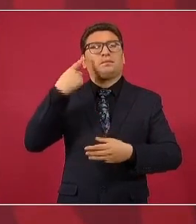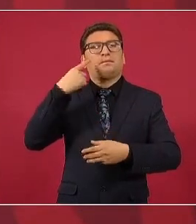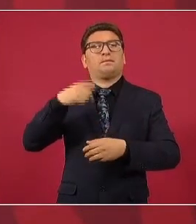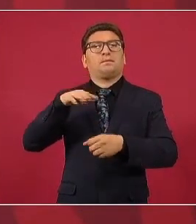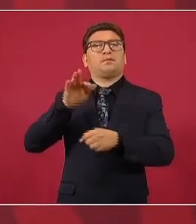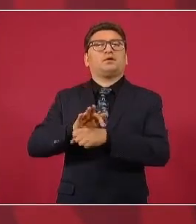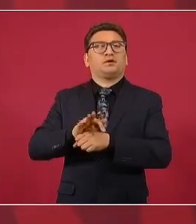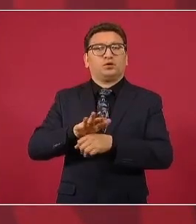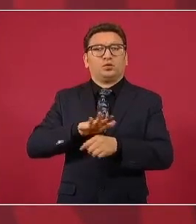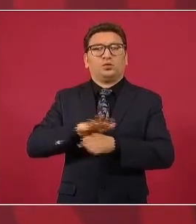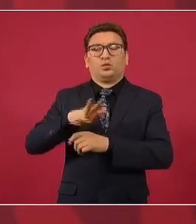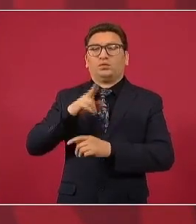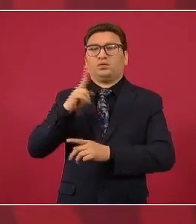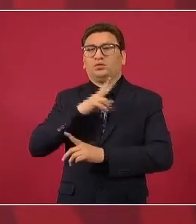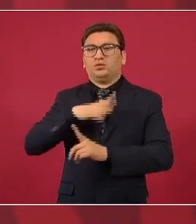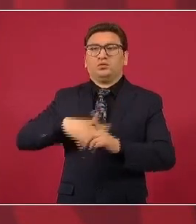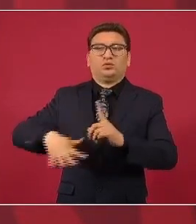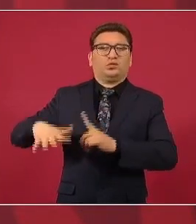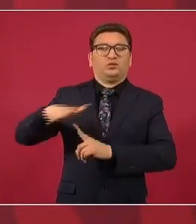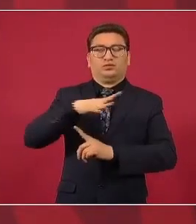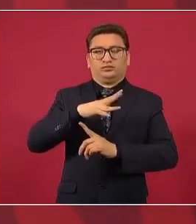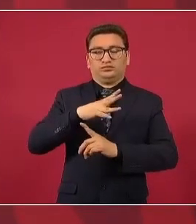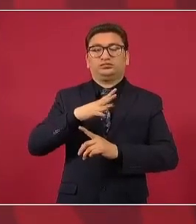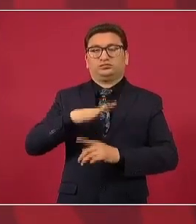del medio ambiente sano,